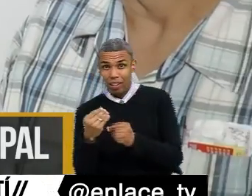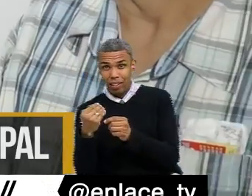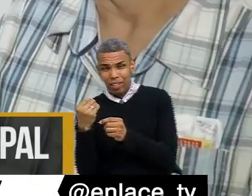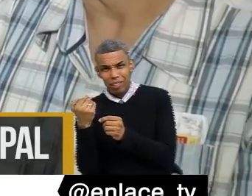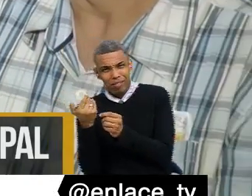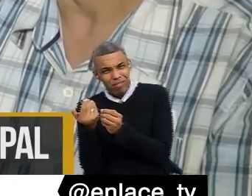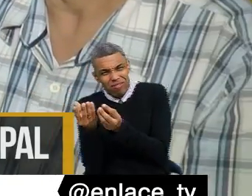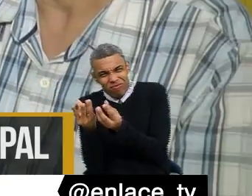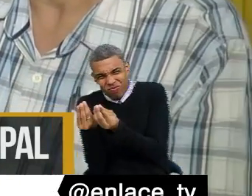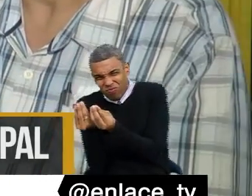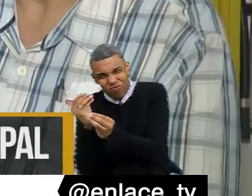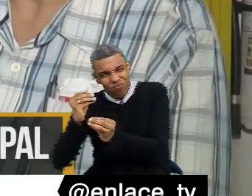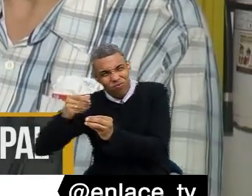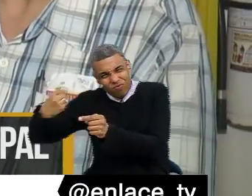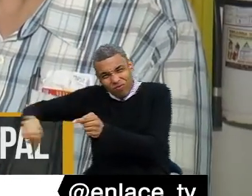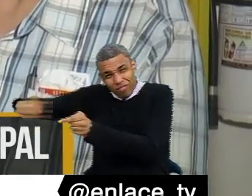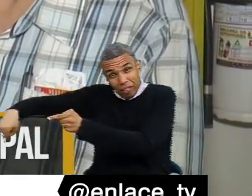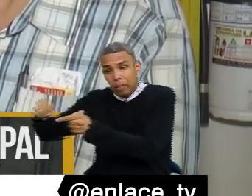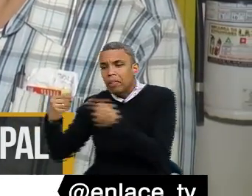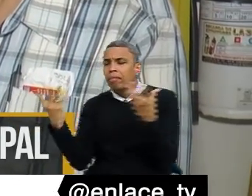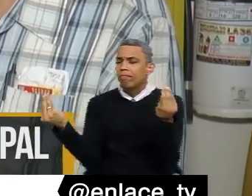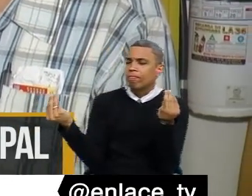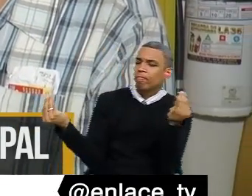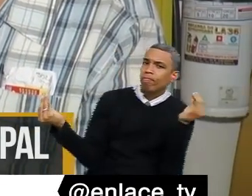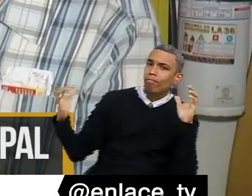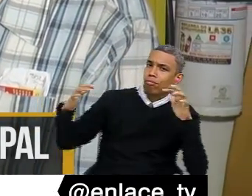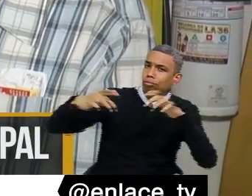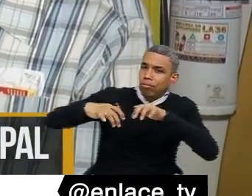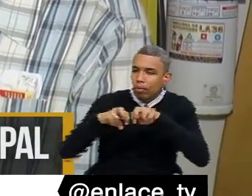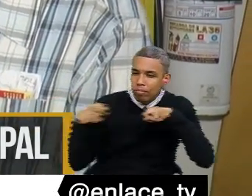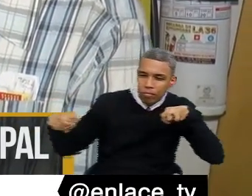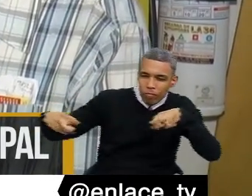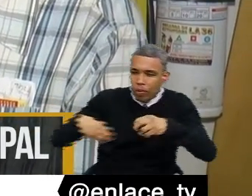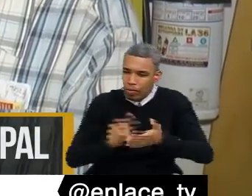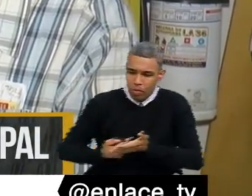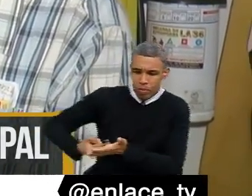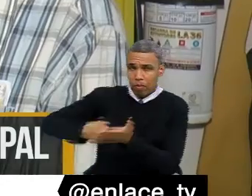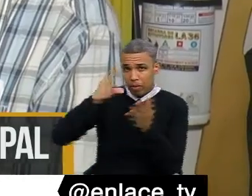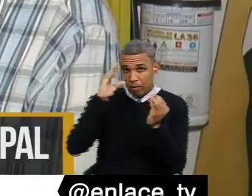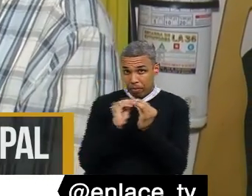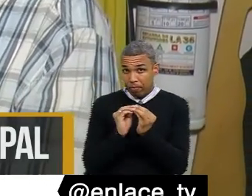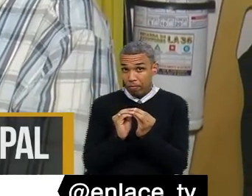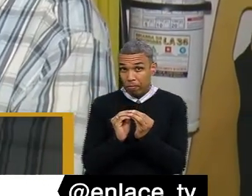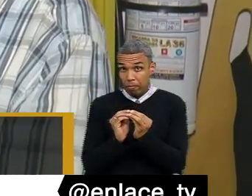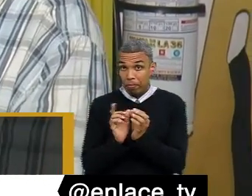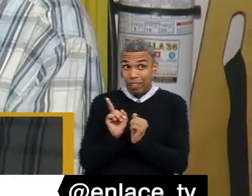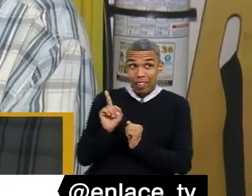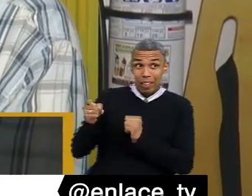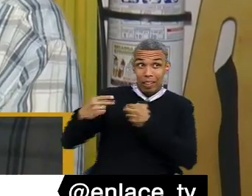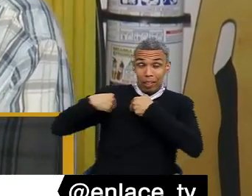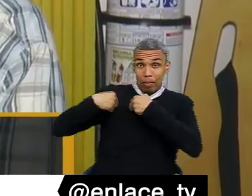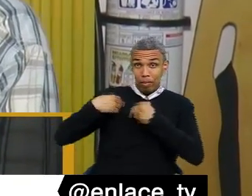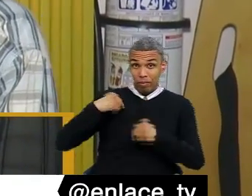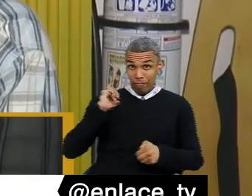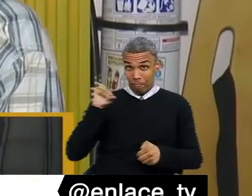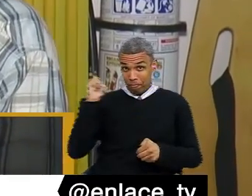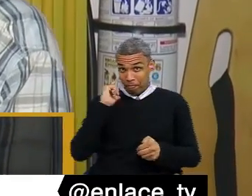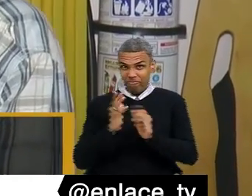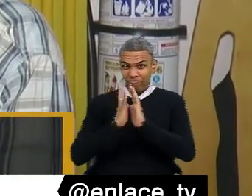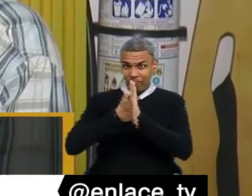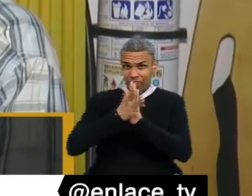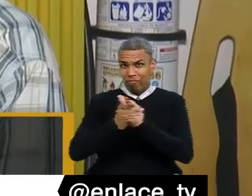comercial en Barranca Bermeja, nos explica cuál es su punto de vista frente a este espacio que se abre en la Corporación Edilis. Gracias, muy amable enlace, gracias